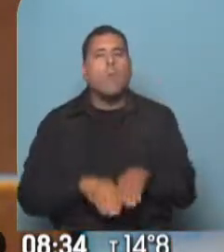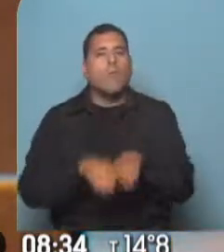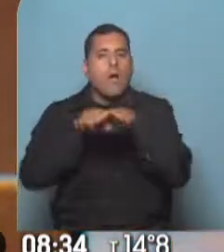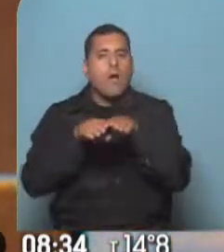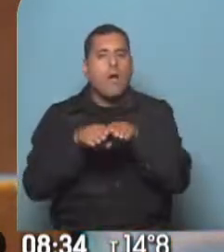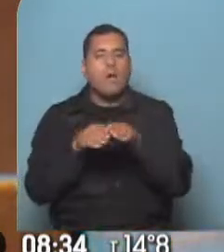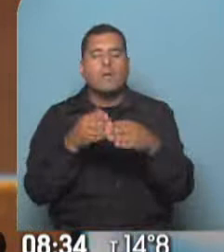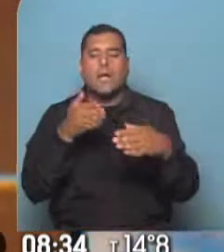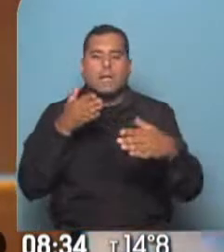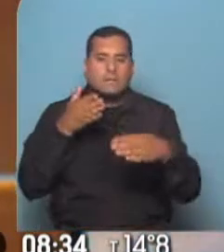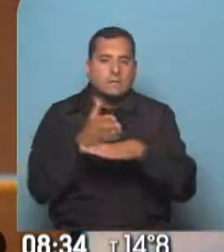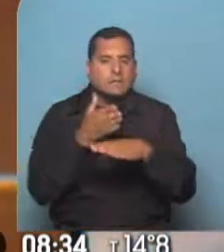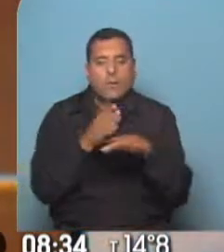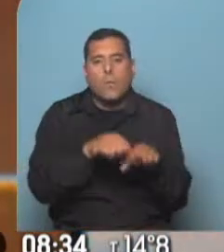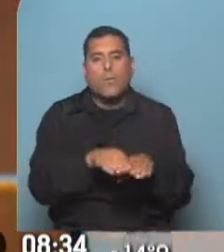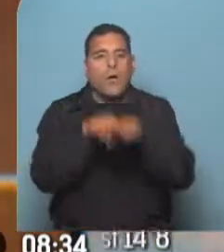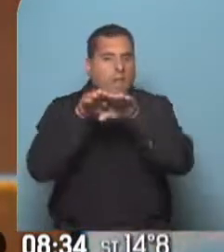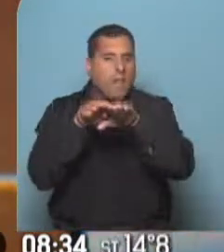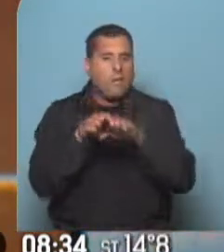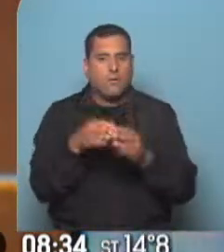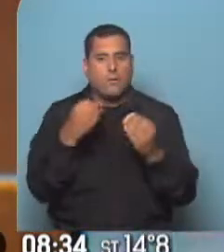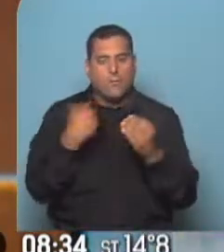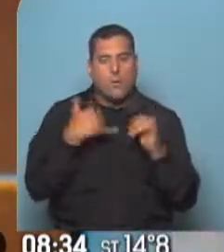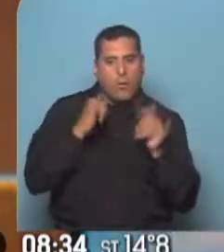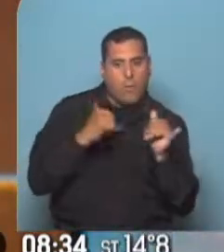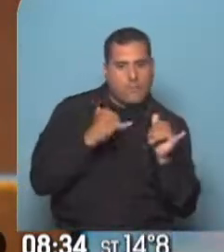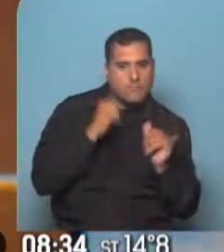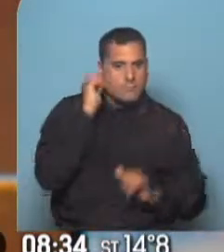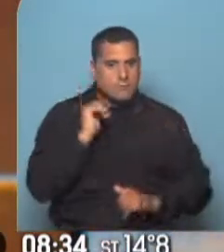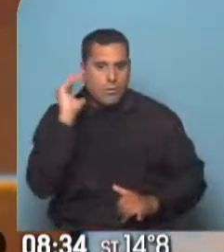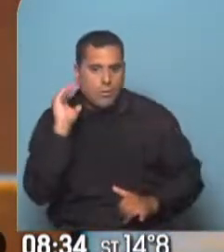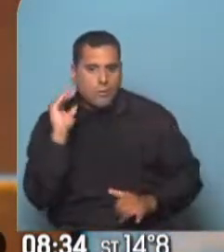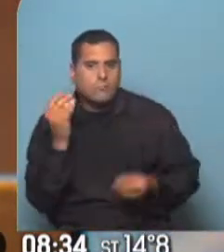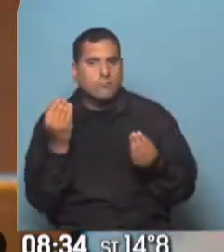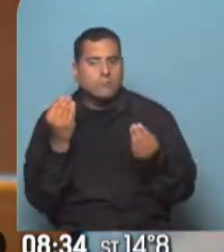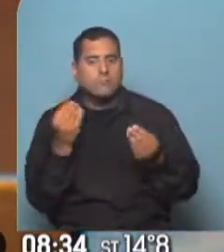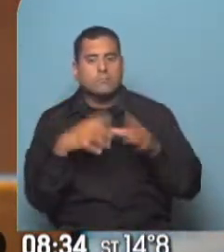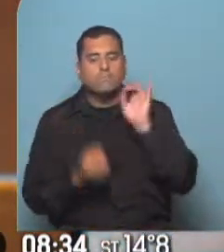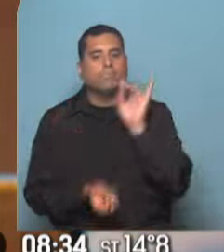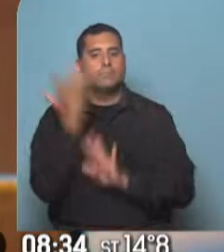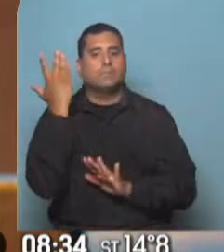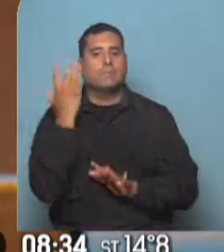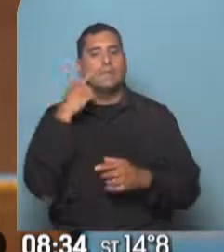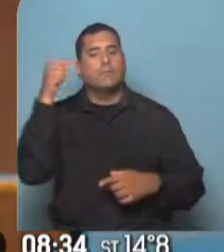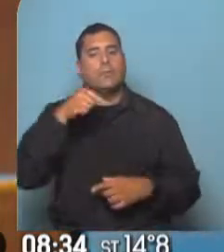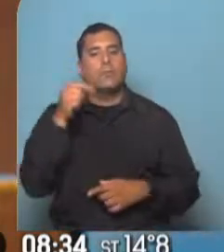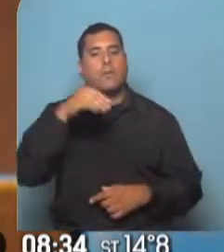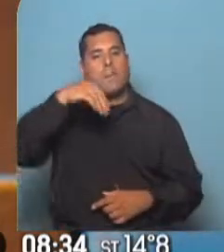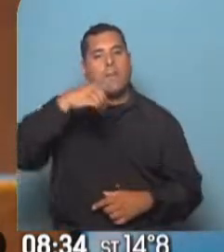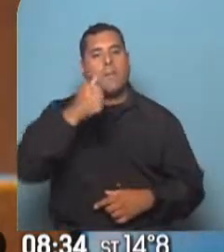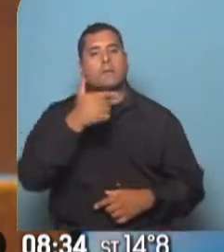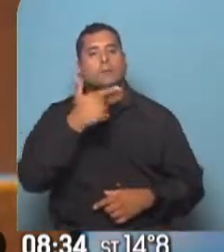igualdad de acceso igualdad de condiciones con que del hombre el hombre joven el hombre grande se creó el instituto de masculinidad es en nuestro